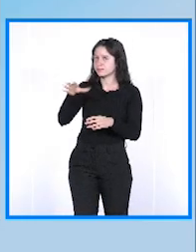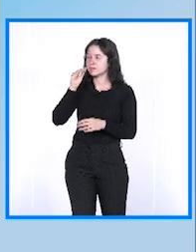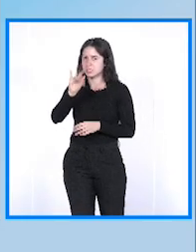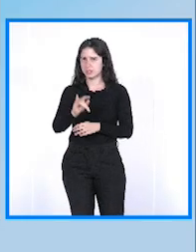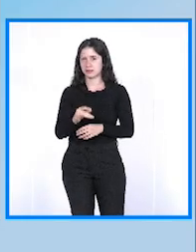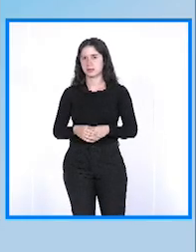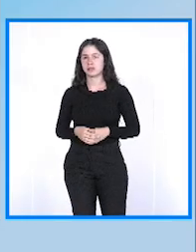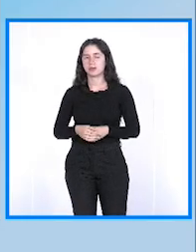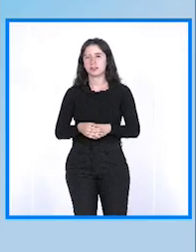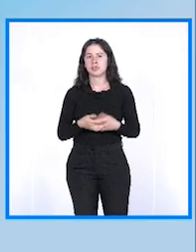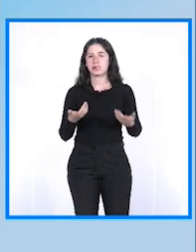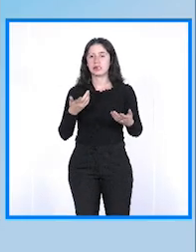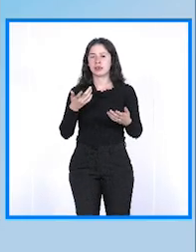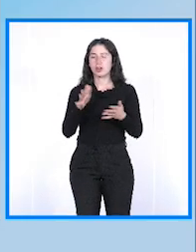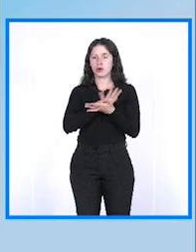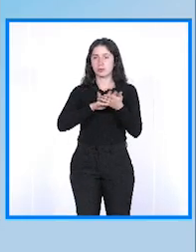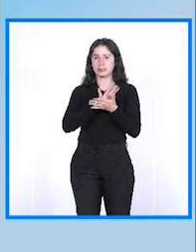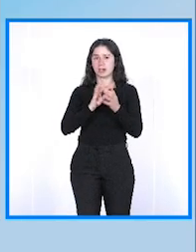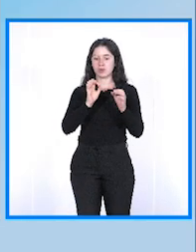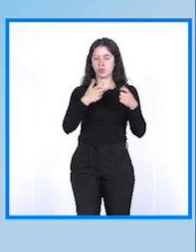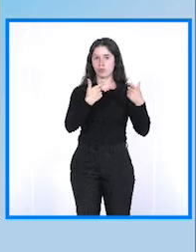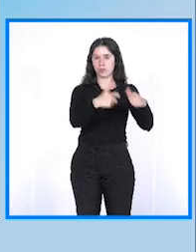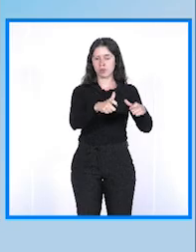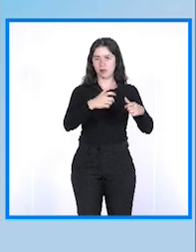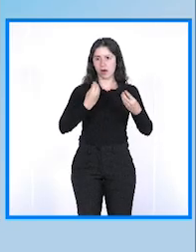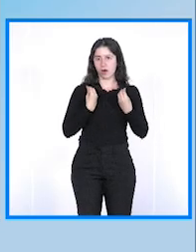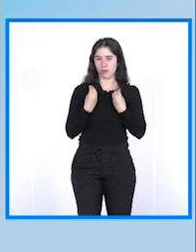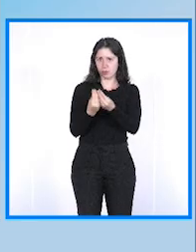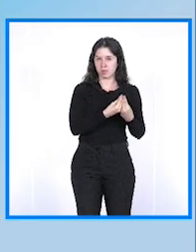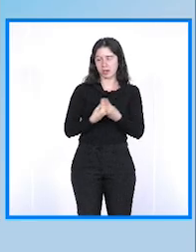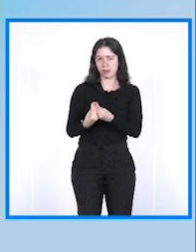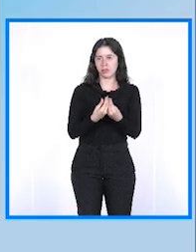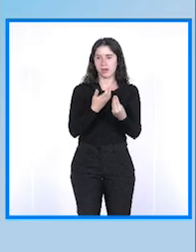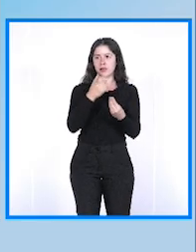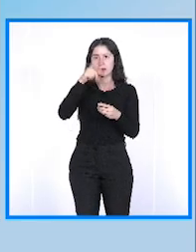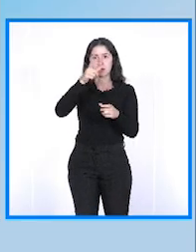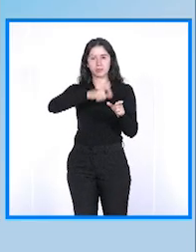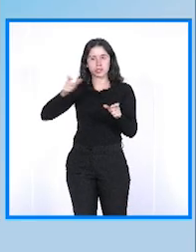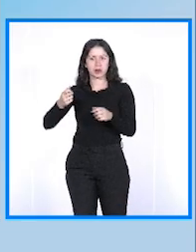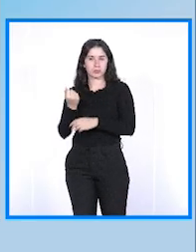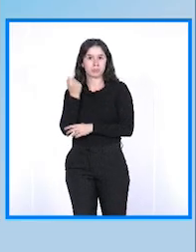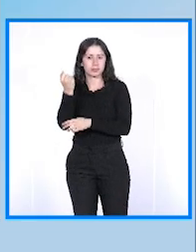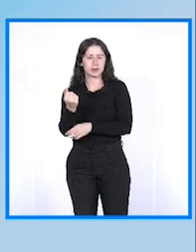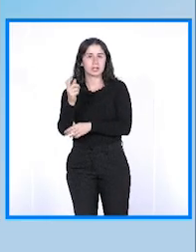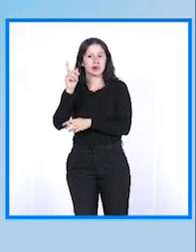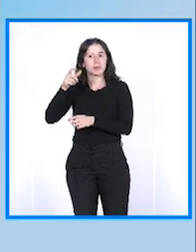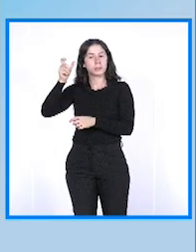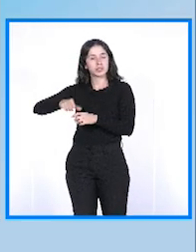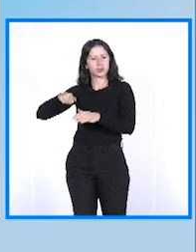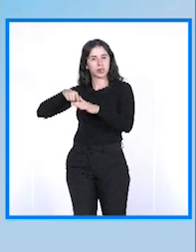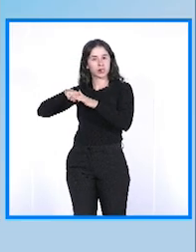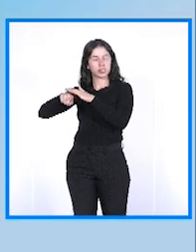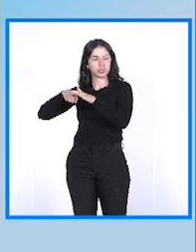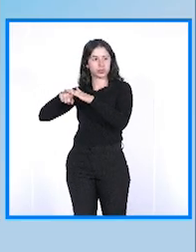conversación con la unidad de convivencia con las personas que apoyaban y y con y con los gestores de la de la